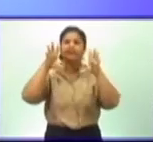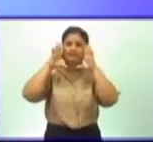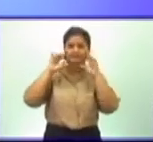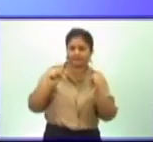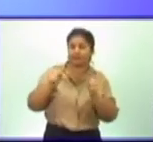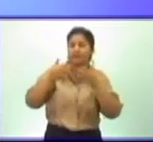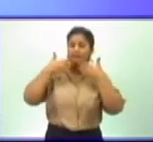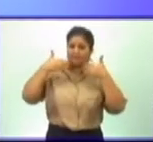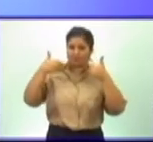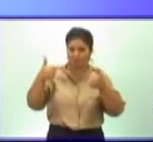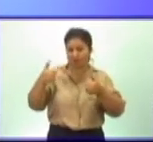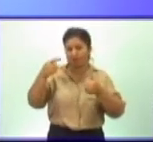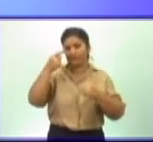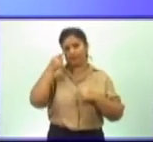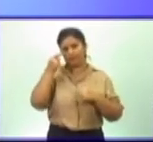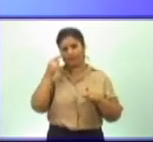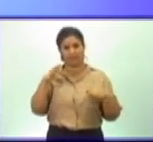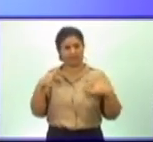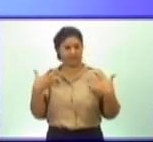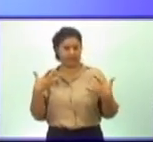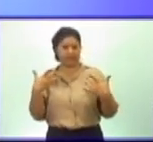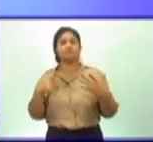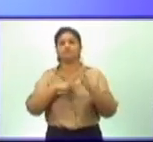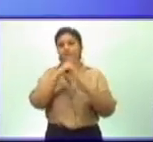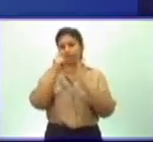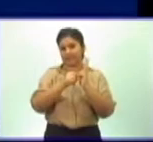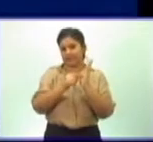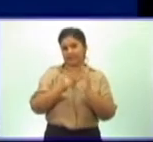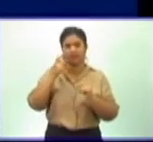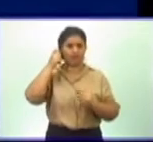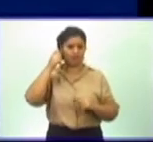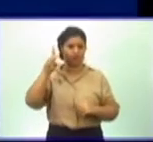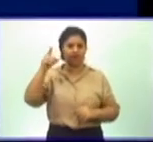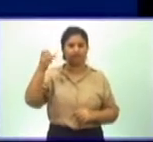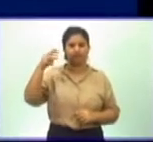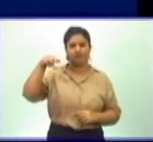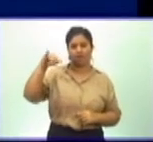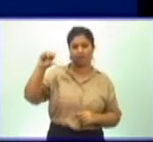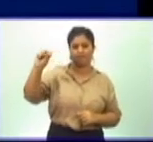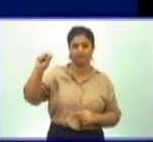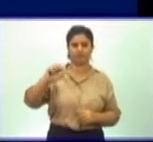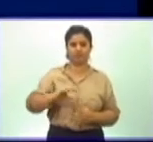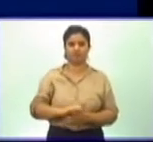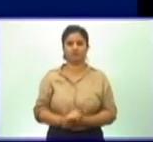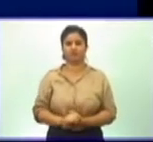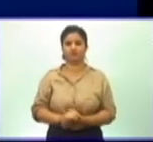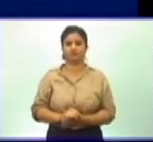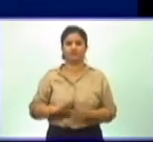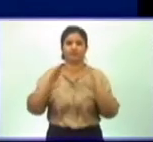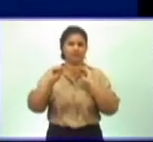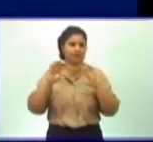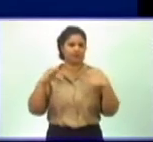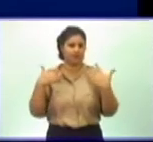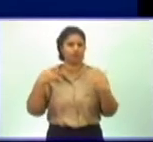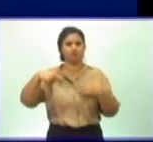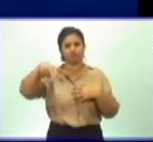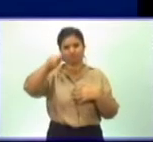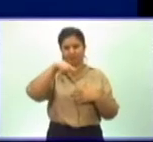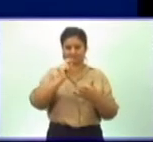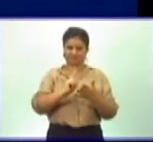plantea Damis y cuál es la propuesta de Orgón. Dice Damis: decidme algo del casamiento de mi